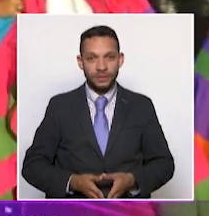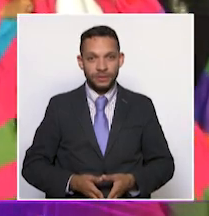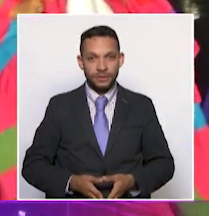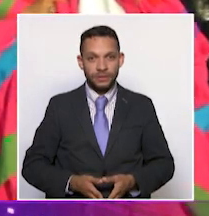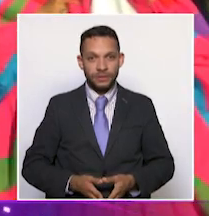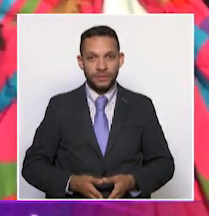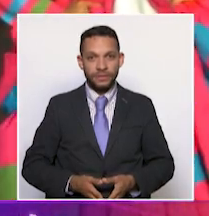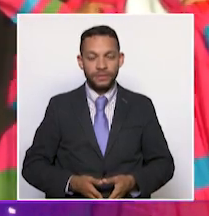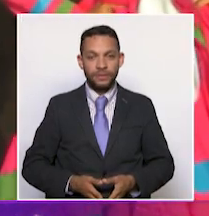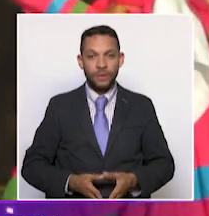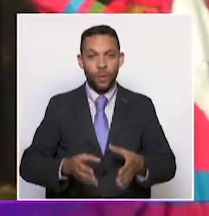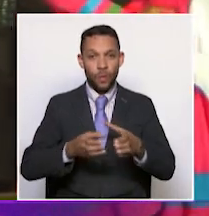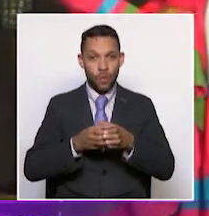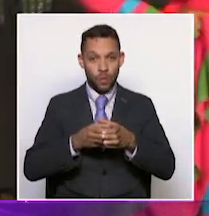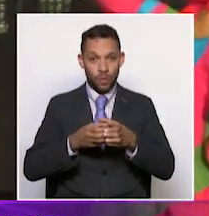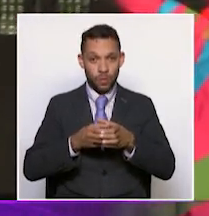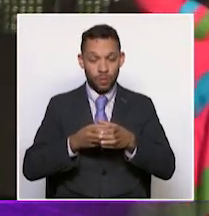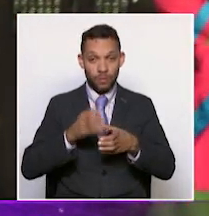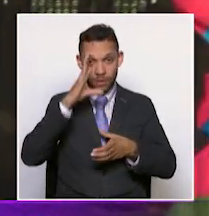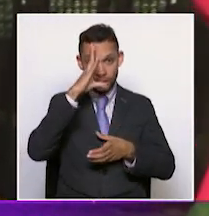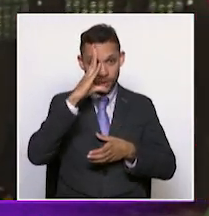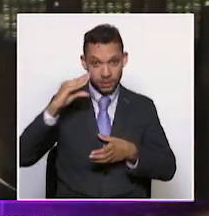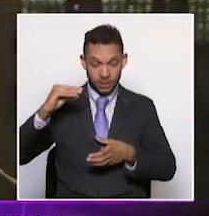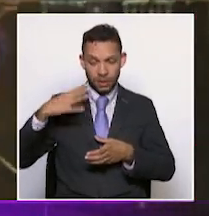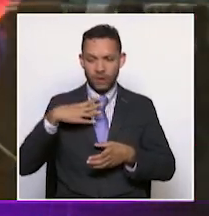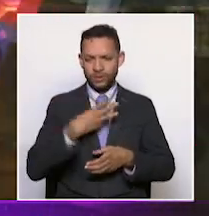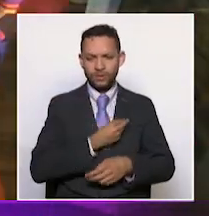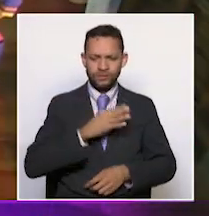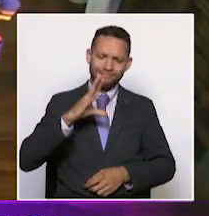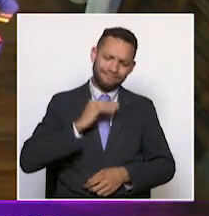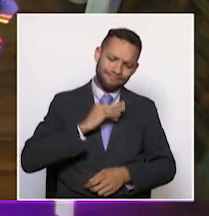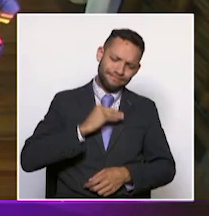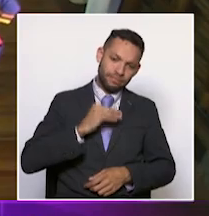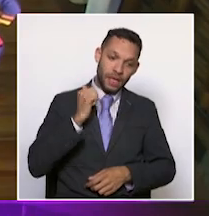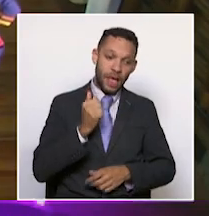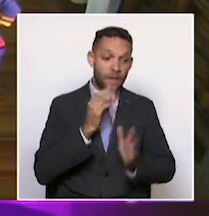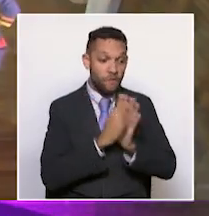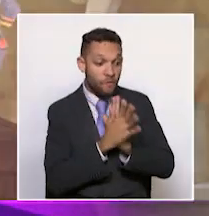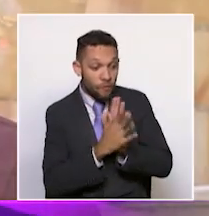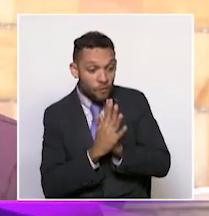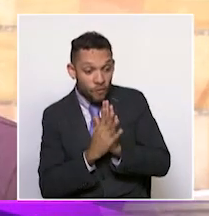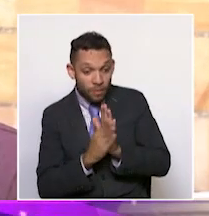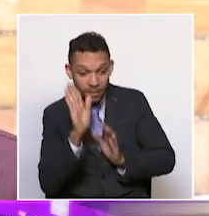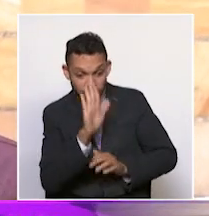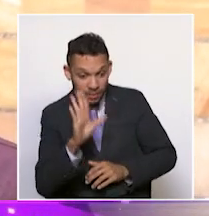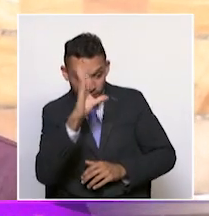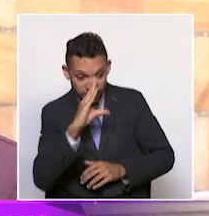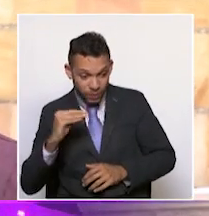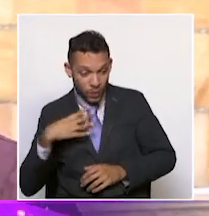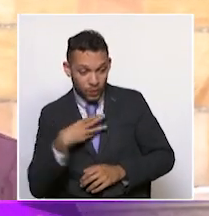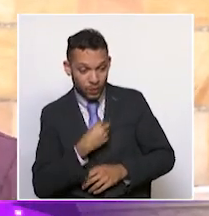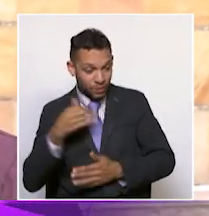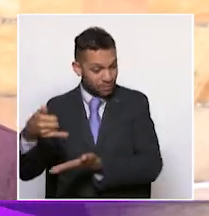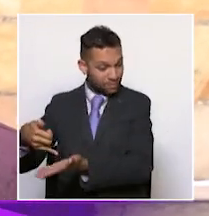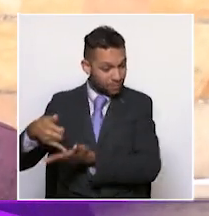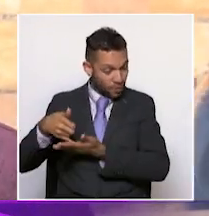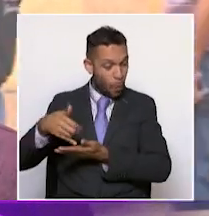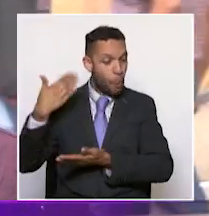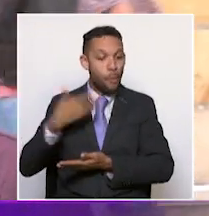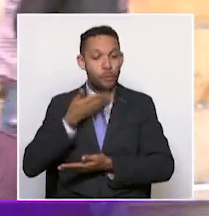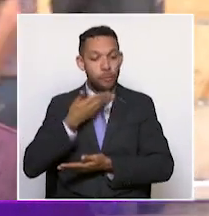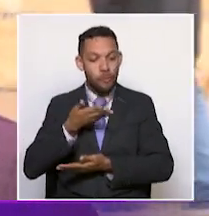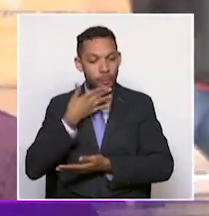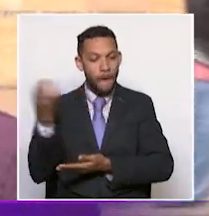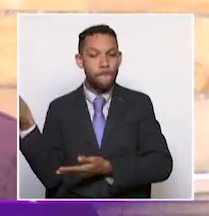fueros. Para la Fundación Cultural del Quindío Fundanza es muy gratificante poder informar a la comunidad del departamento que fuimos ganadores absolutos de la batalla